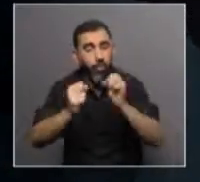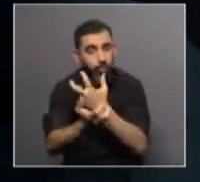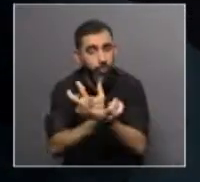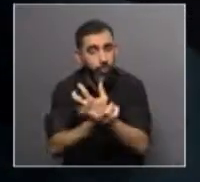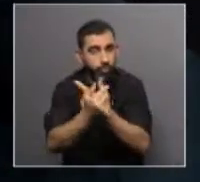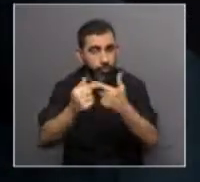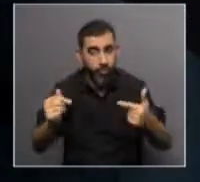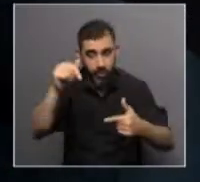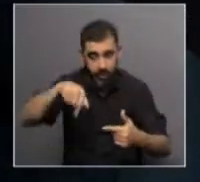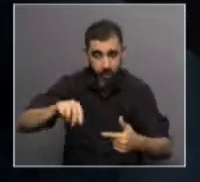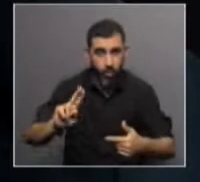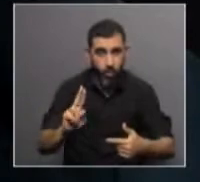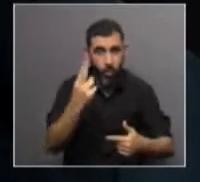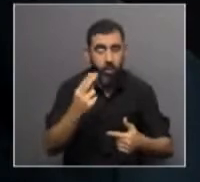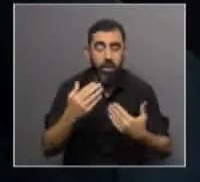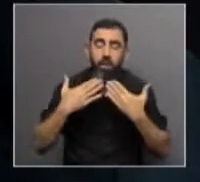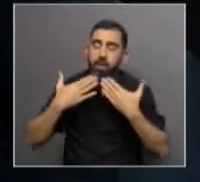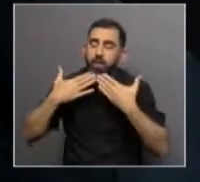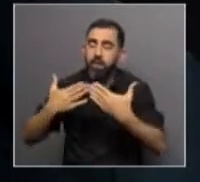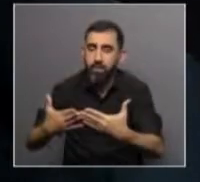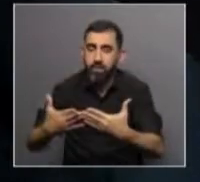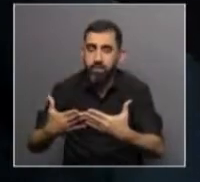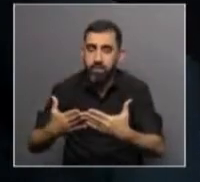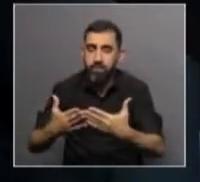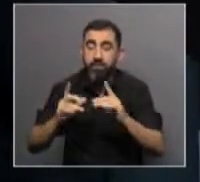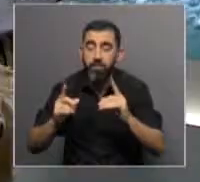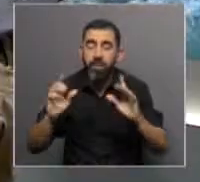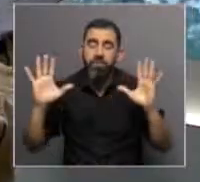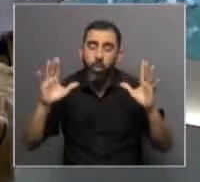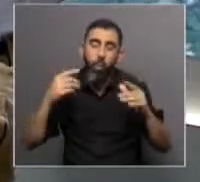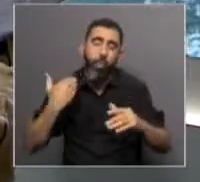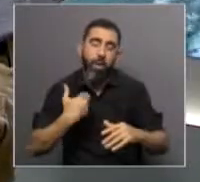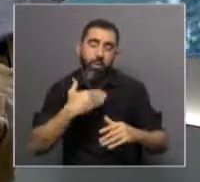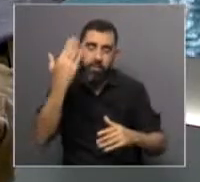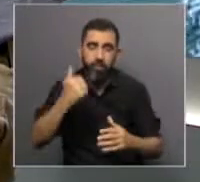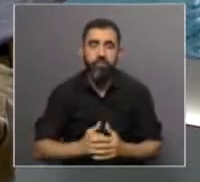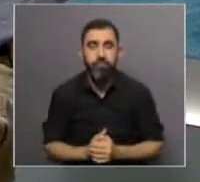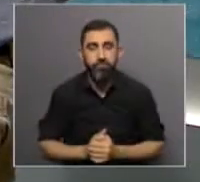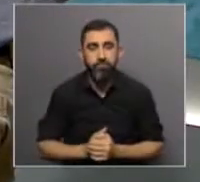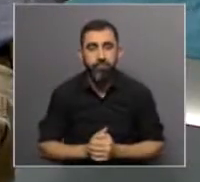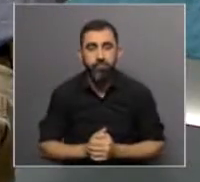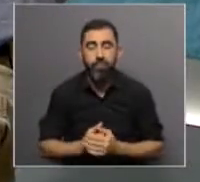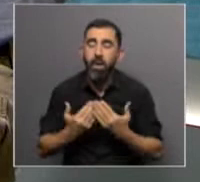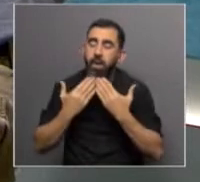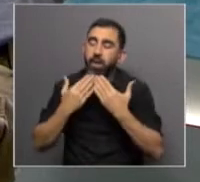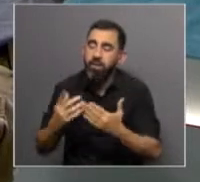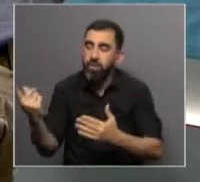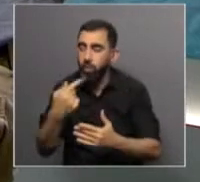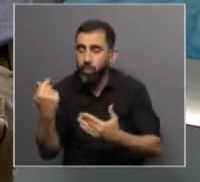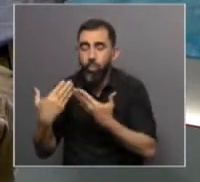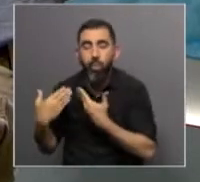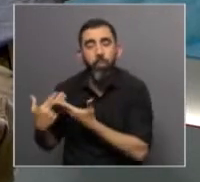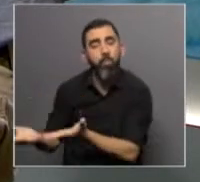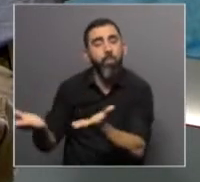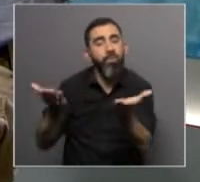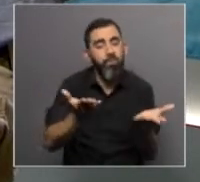paleontológicos aquí en nuestro país. Muchas gracias, Jorge, y bueno, saludos hasta allí, hasta Ushuaia. Bueno, muchísimas gracias a ustedes